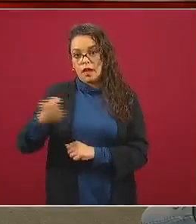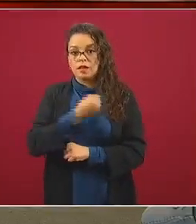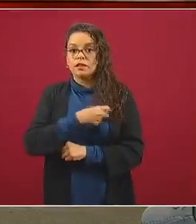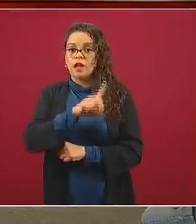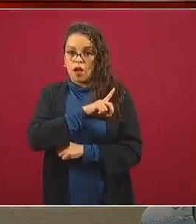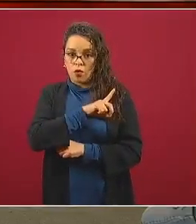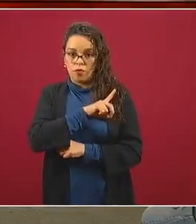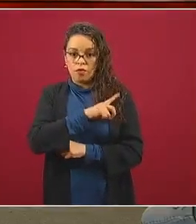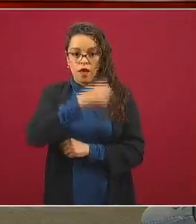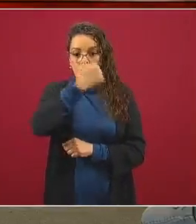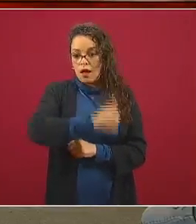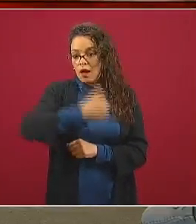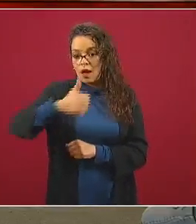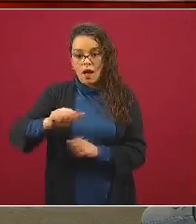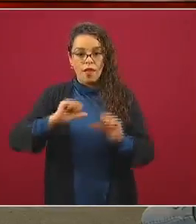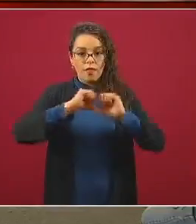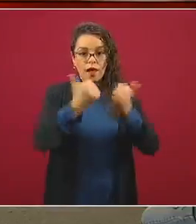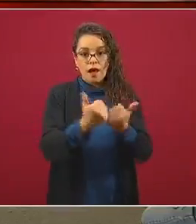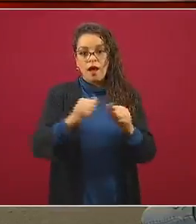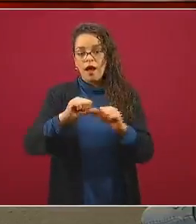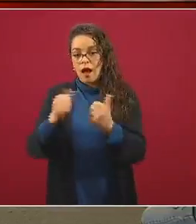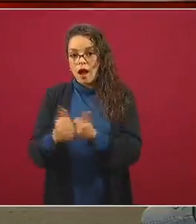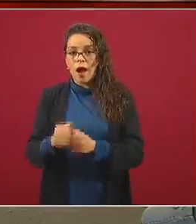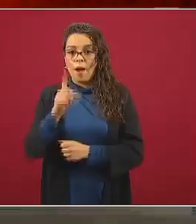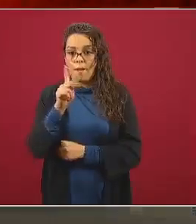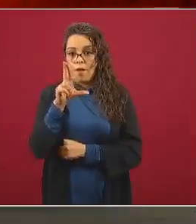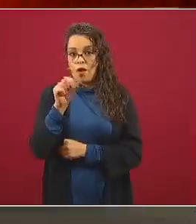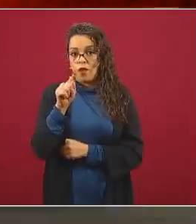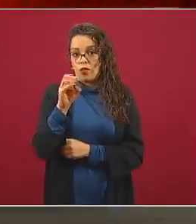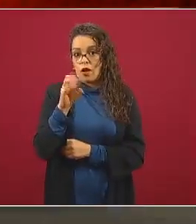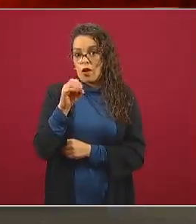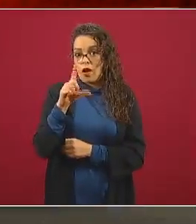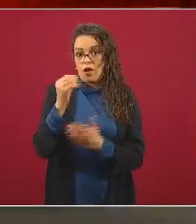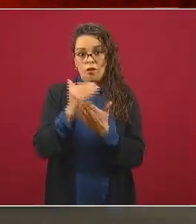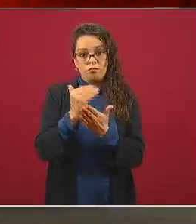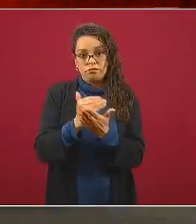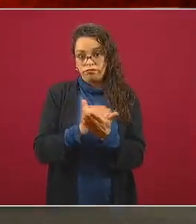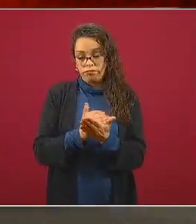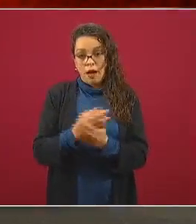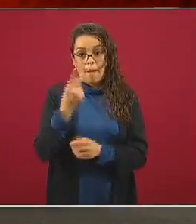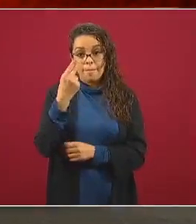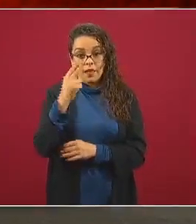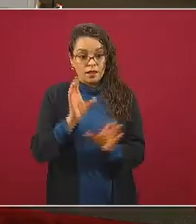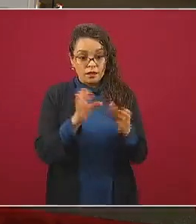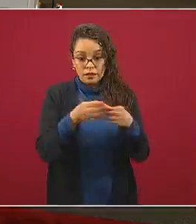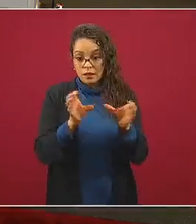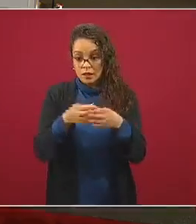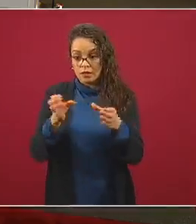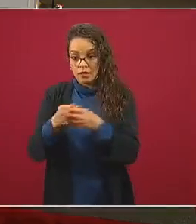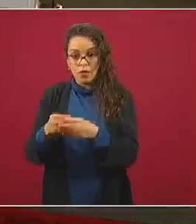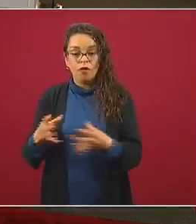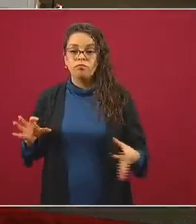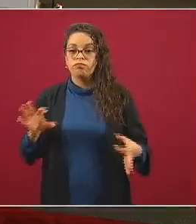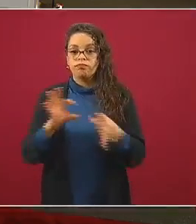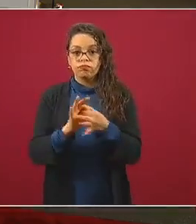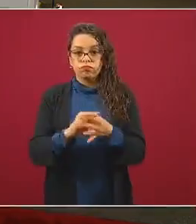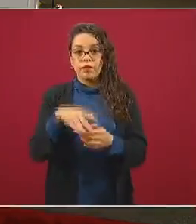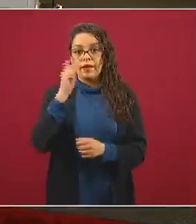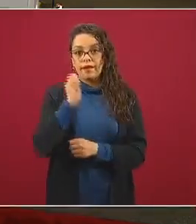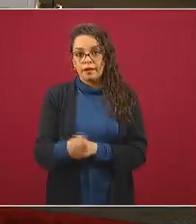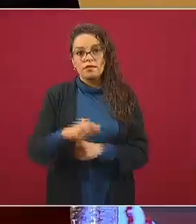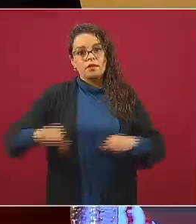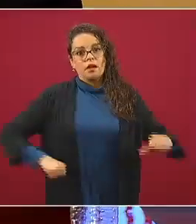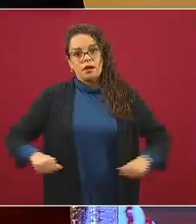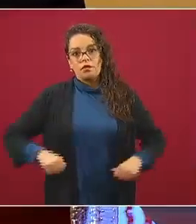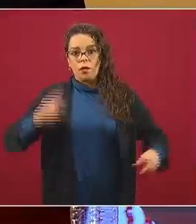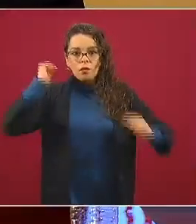cada una de las áreas. Estamos hablando de más de 25 sectores que forman parte de la actividad turística, incluyendo